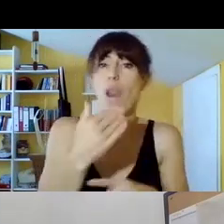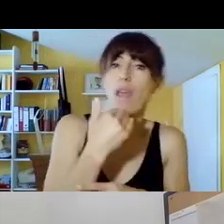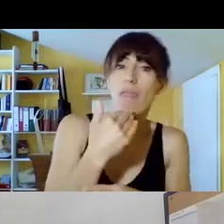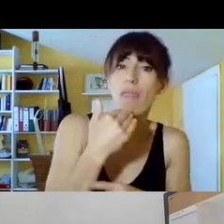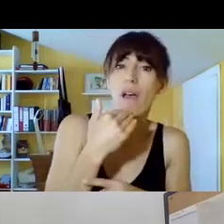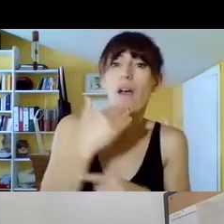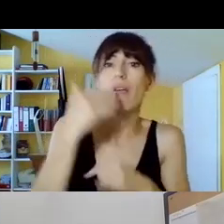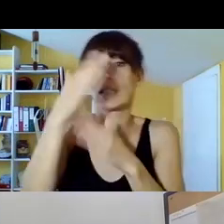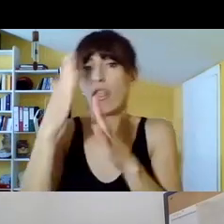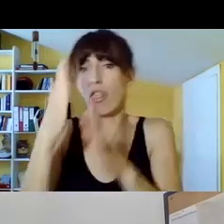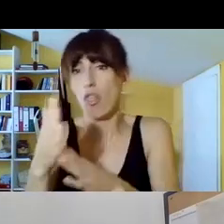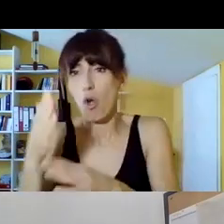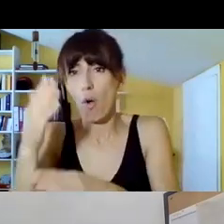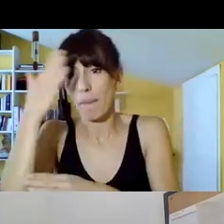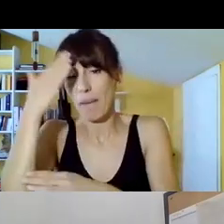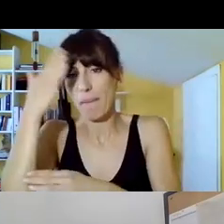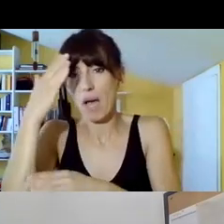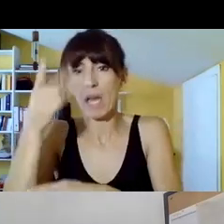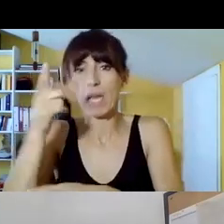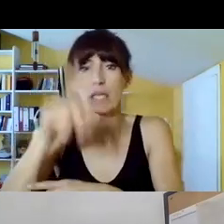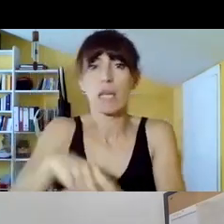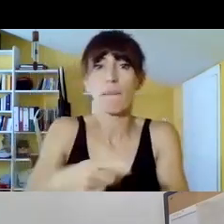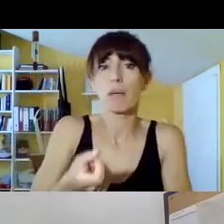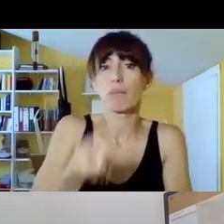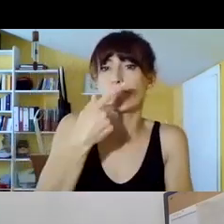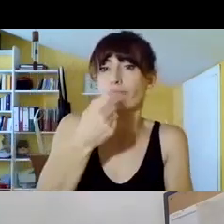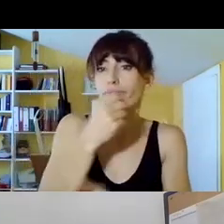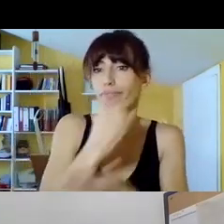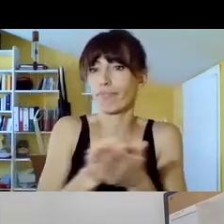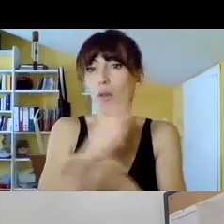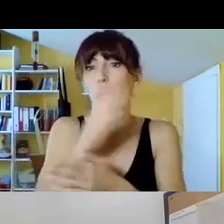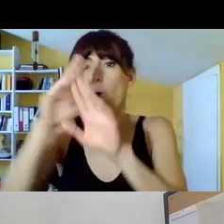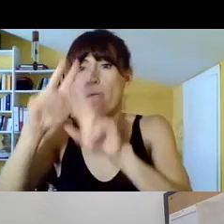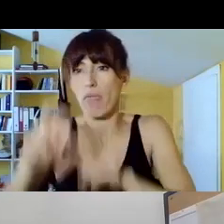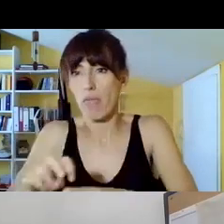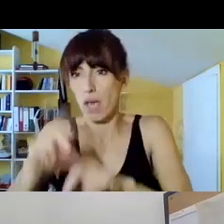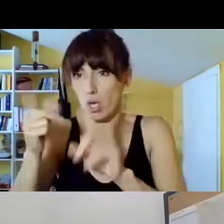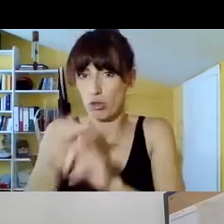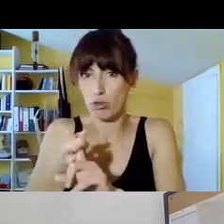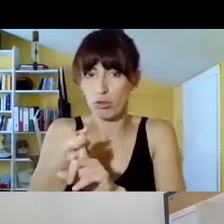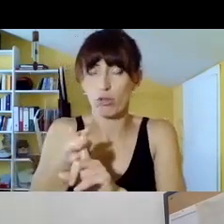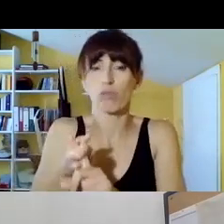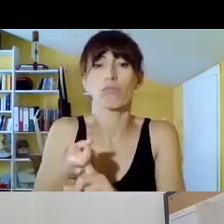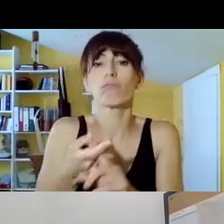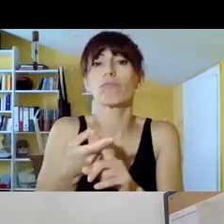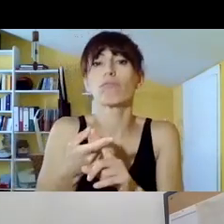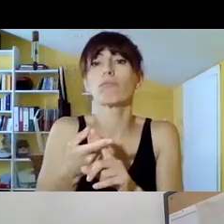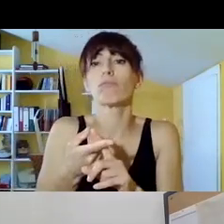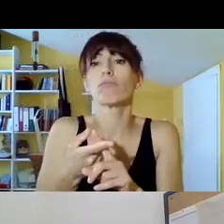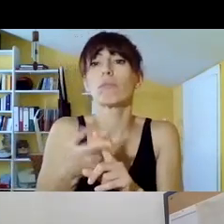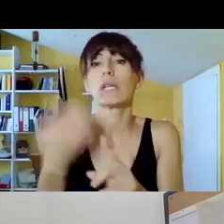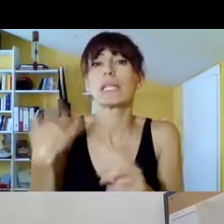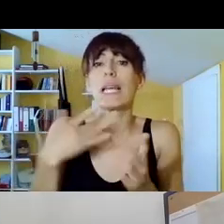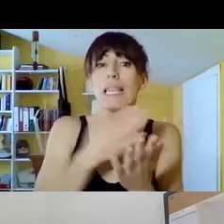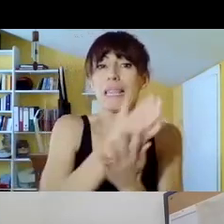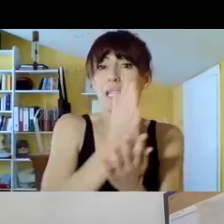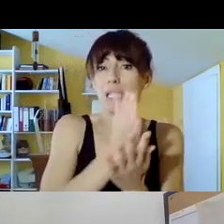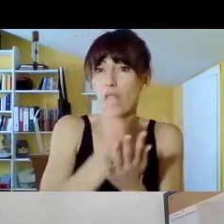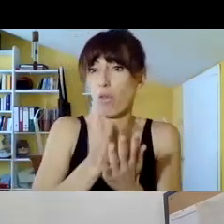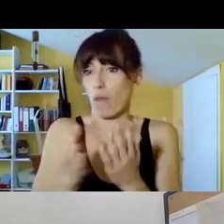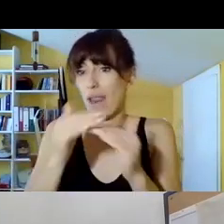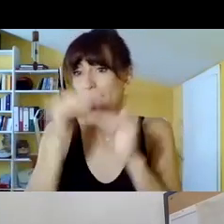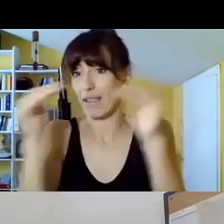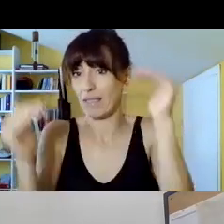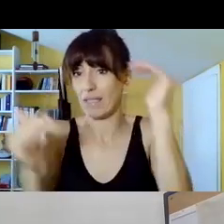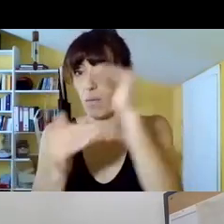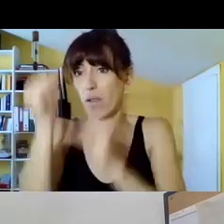primaria, y en el caso de la prescripción de psicofármacos, tras el ajuste también por el diagnóstico. Desde el punto de vista interseccional, las